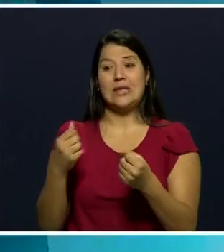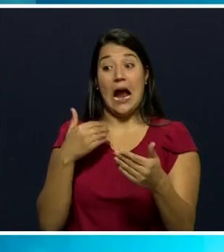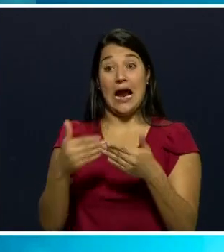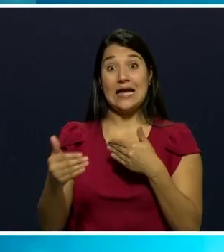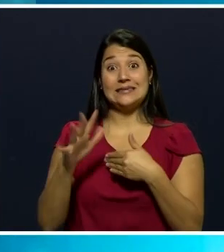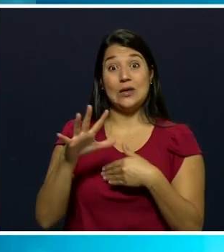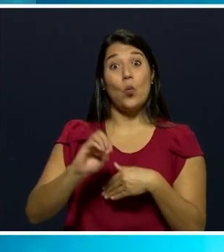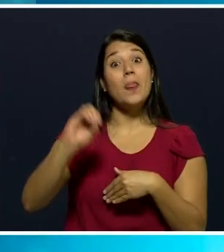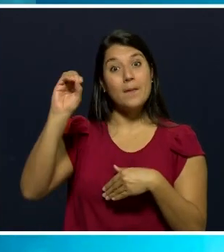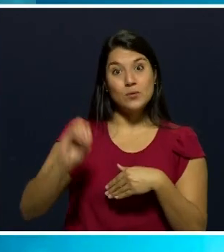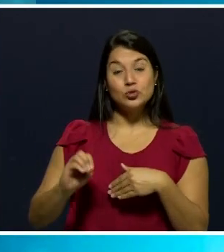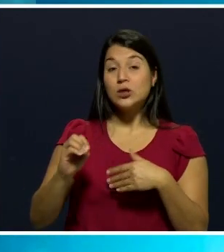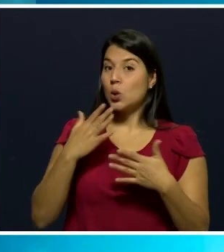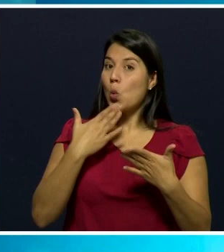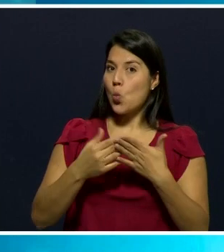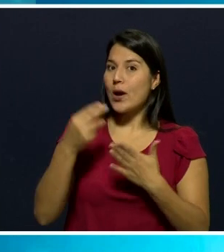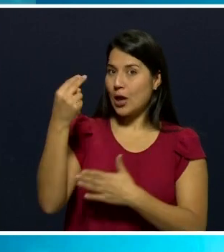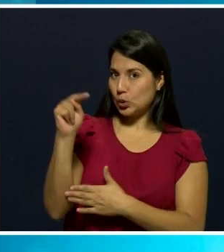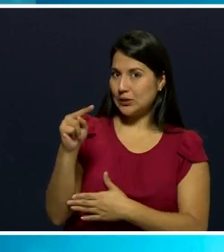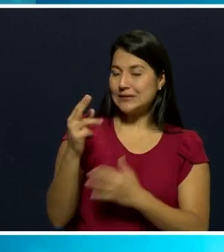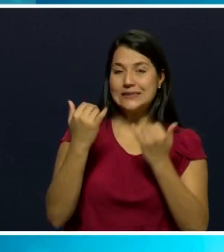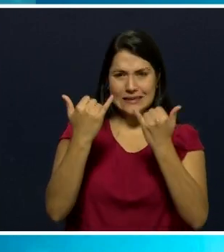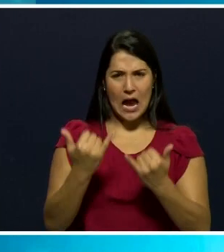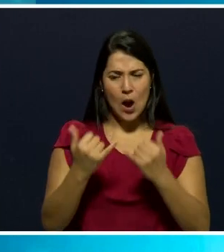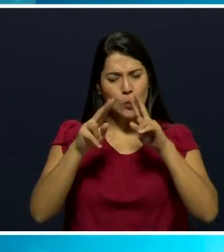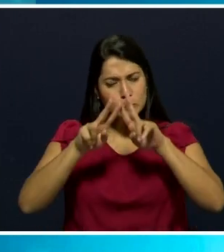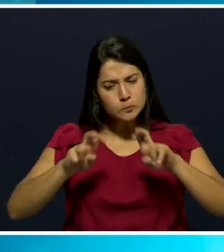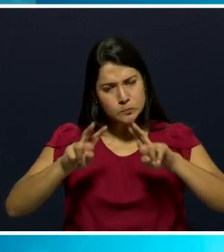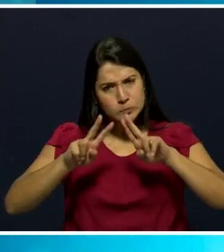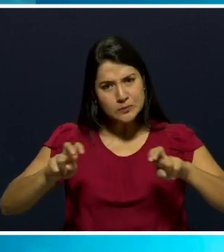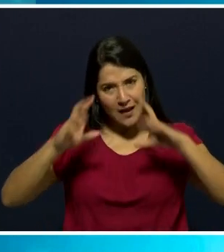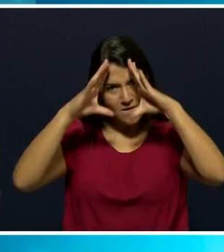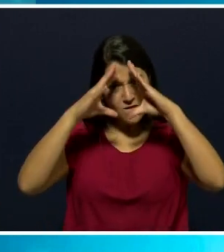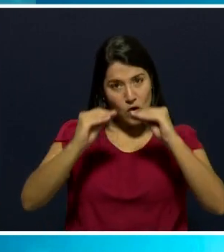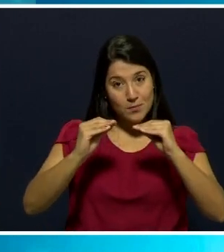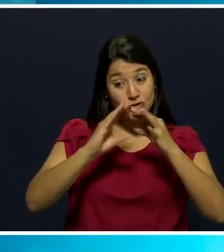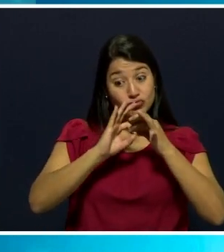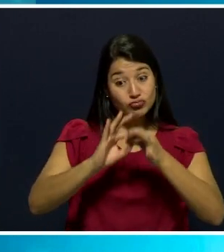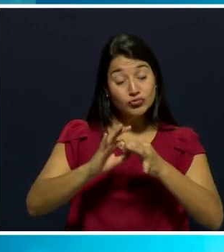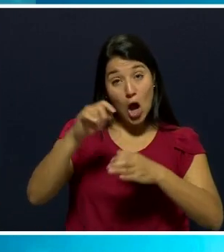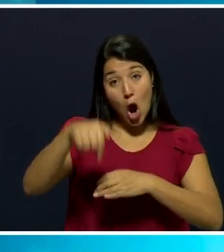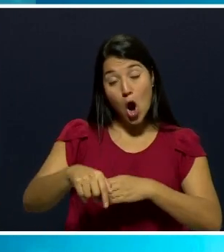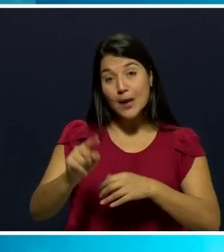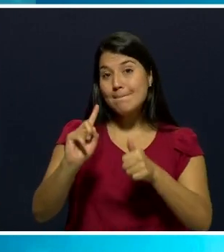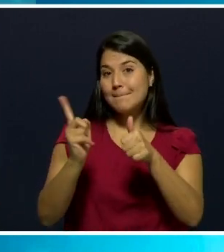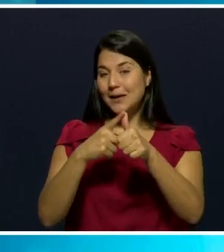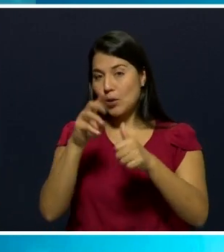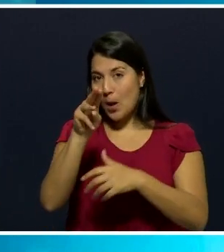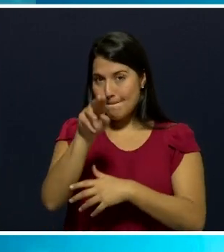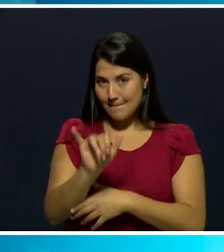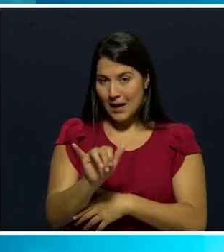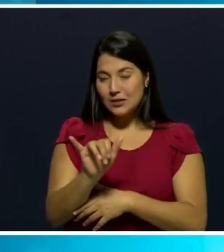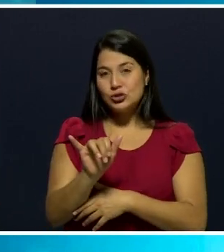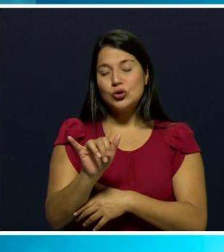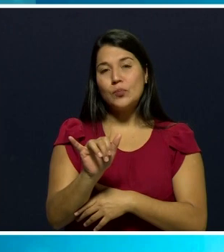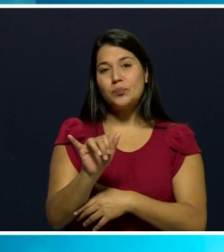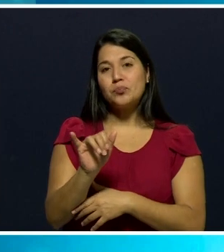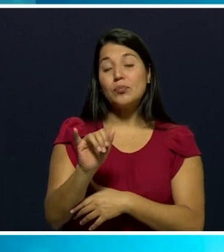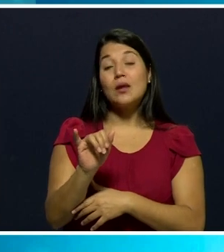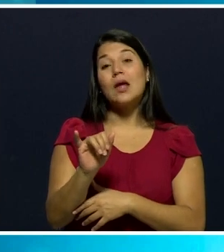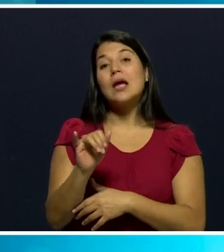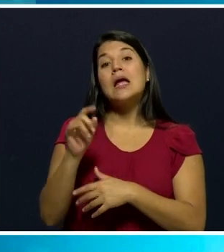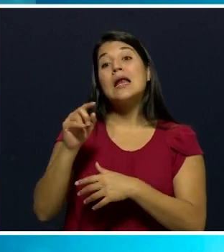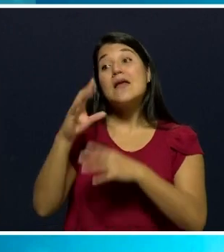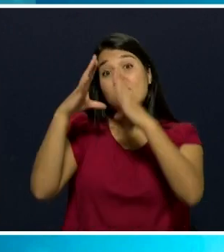Muy buena noticia, por cierto. Analizamos los datos que nos brinda este 1 de mayo, datos o información suministradas, por supuesto, por el